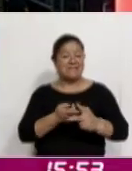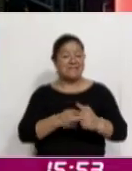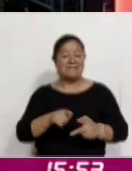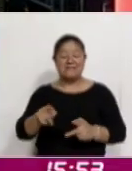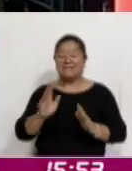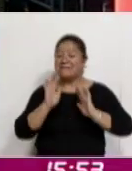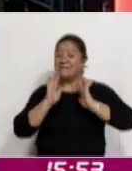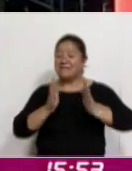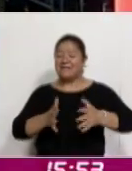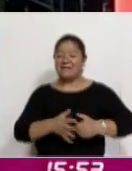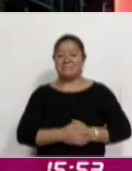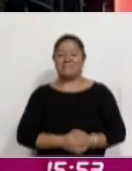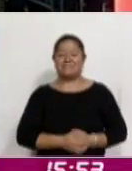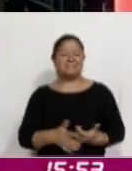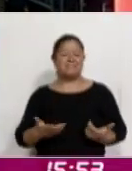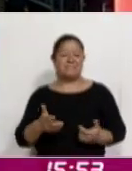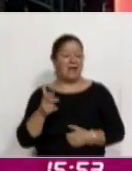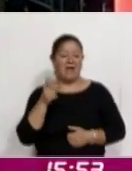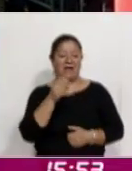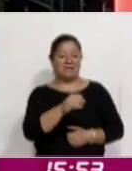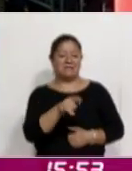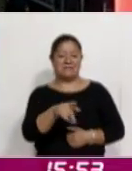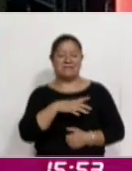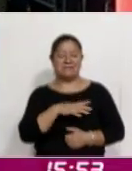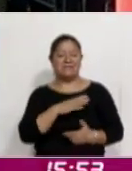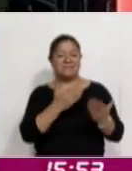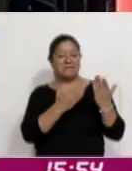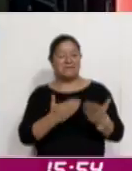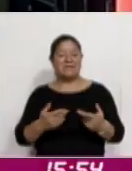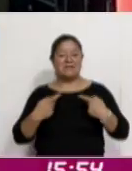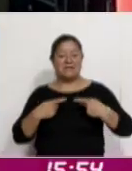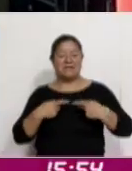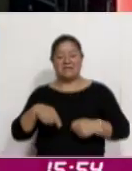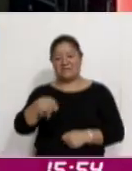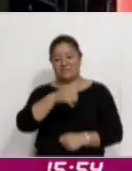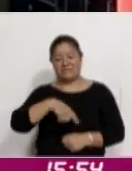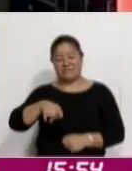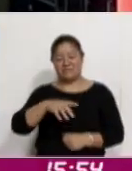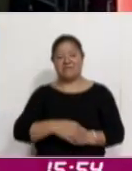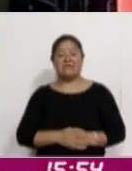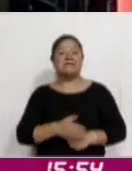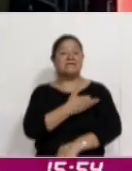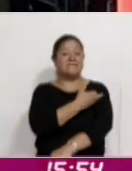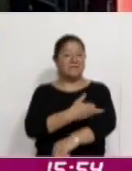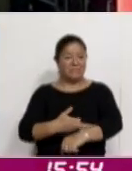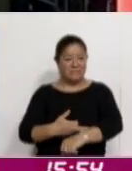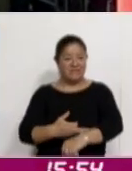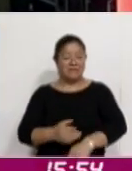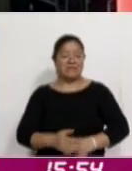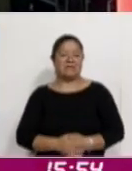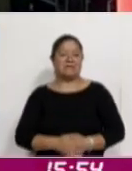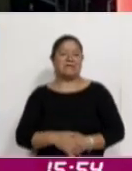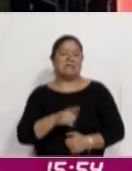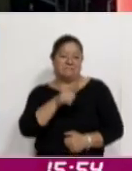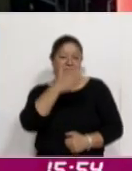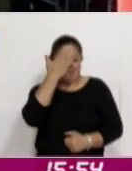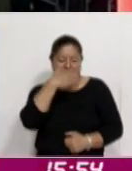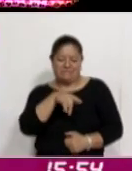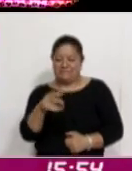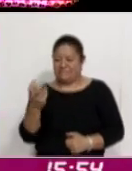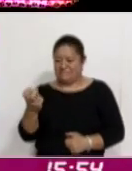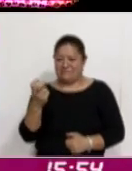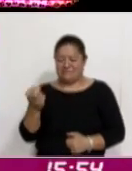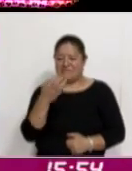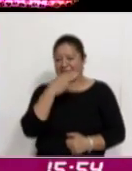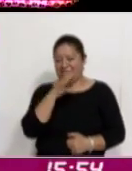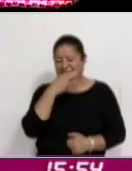de iniciar. Y así está llegando la ciudadanía, las familias que pues ya saben de este festejo, de este